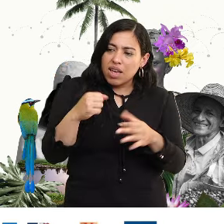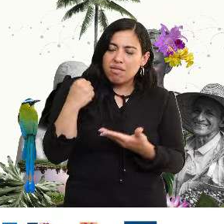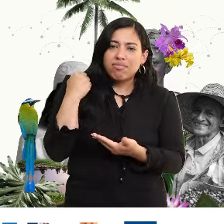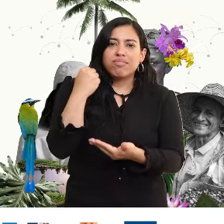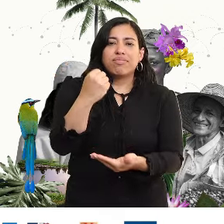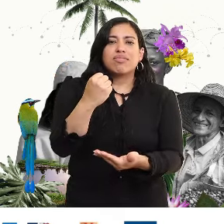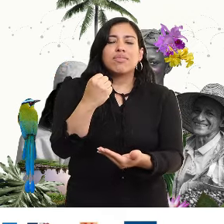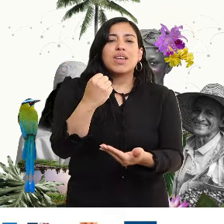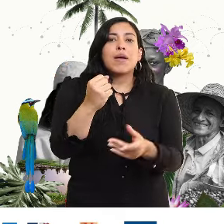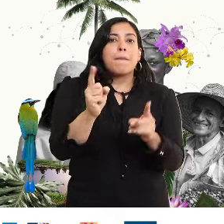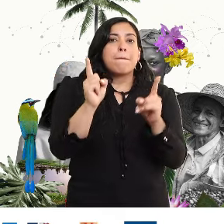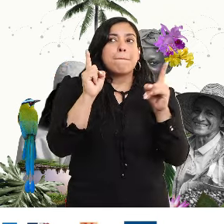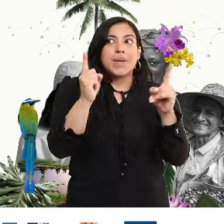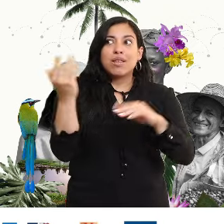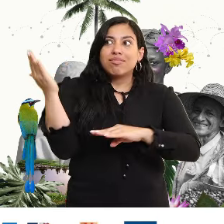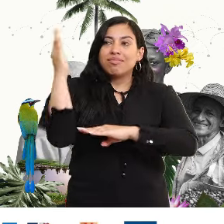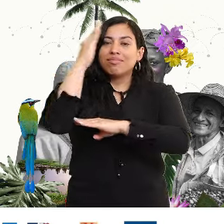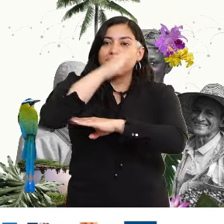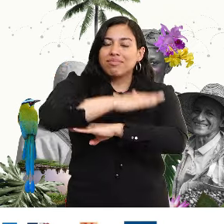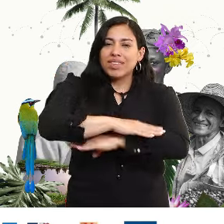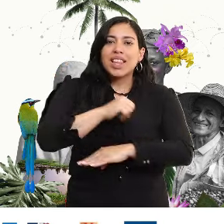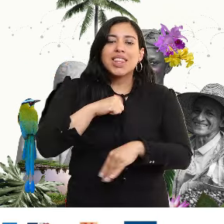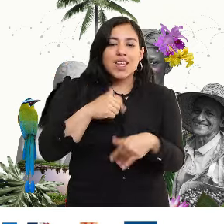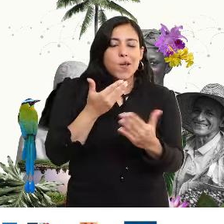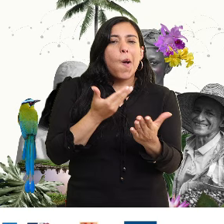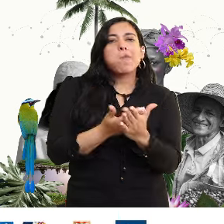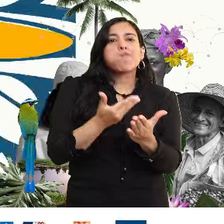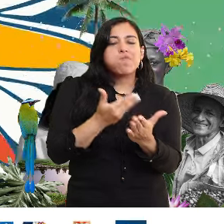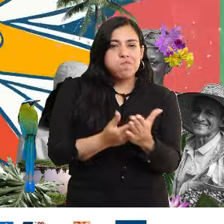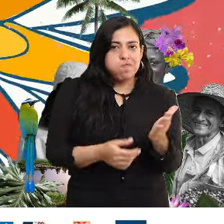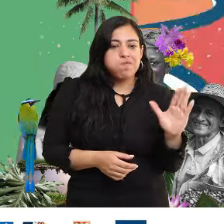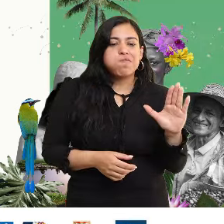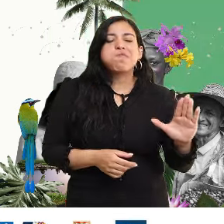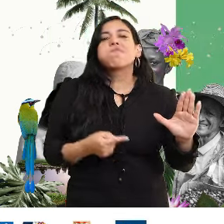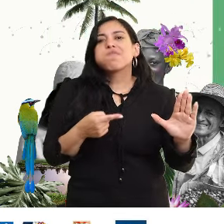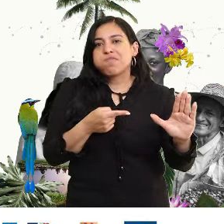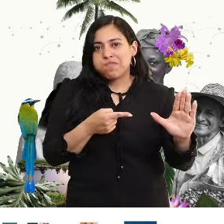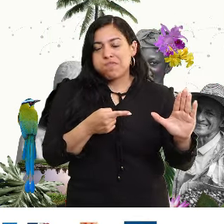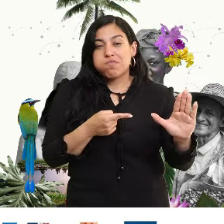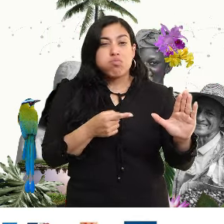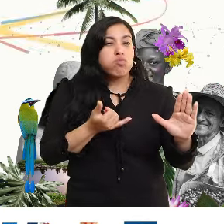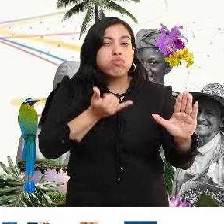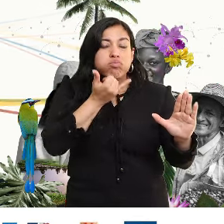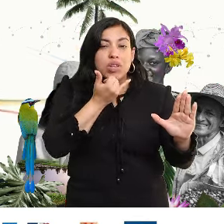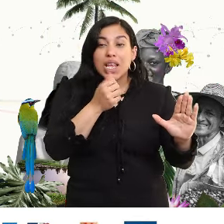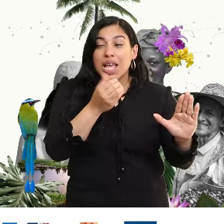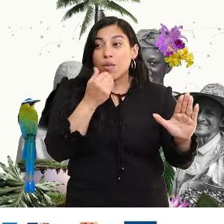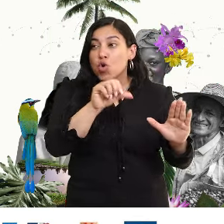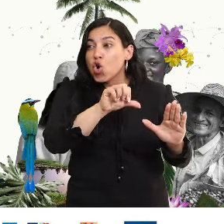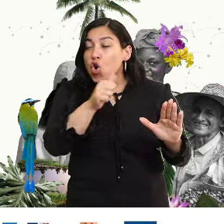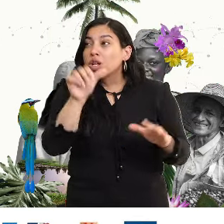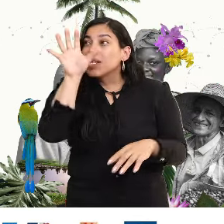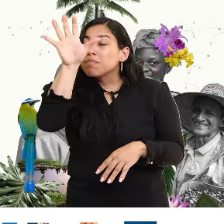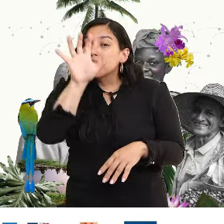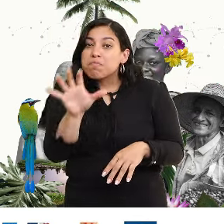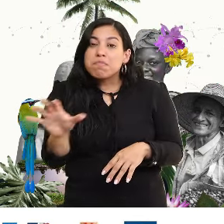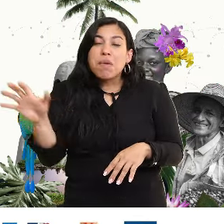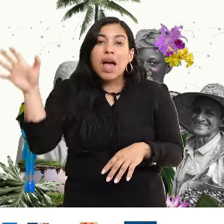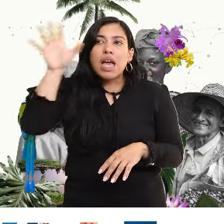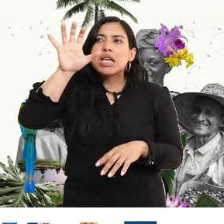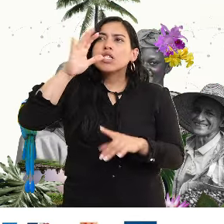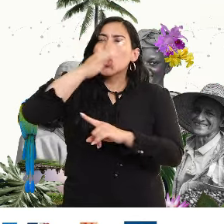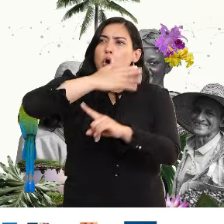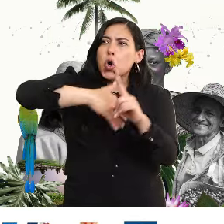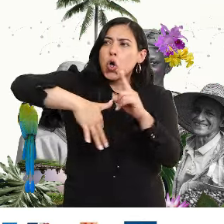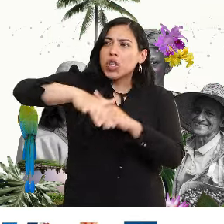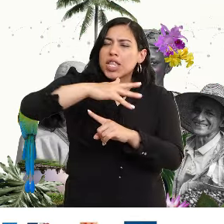pero también hoy en día tenemos más evidencia que los países que están en contextos